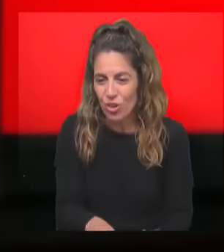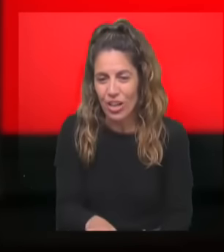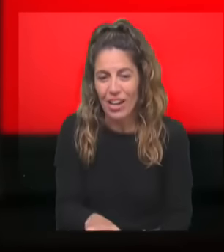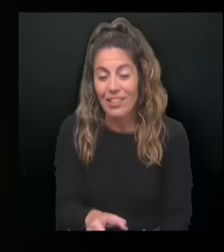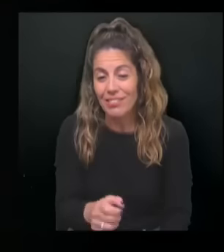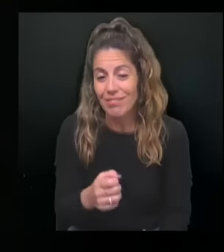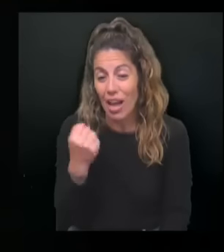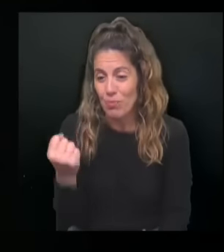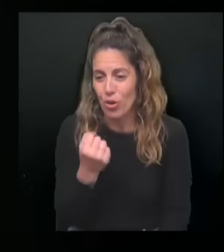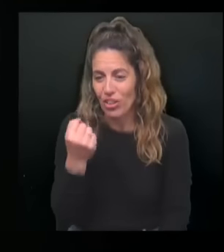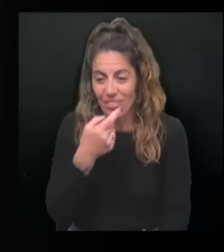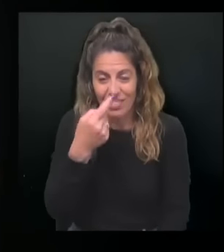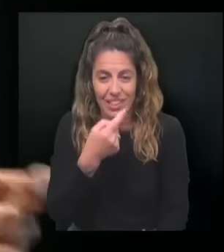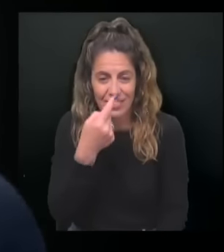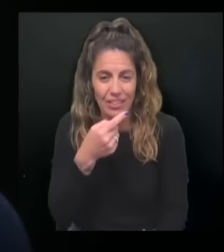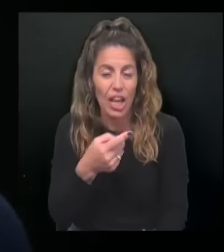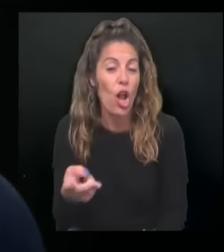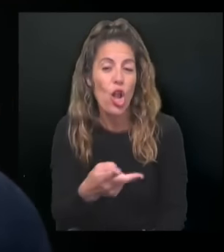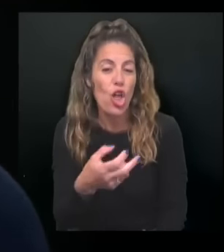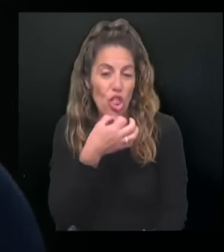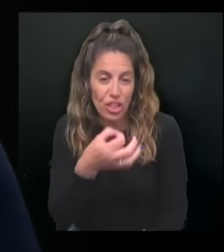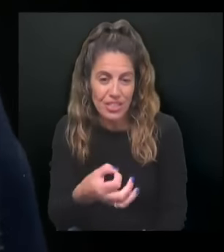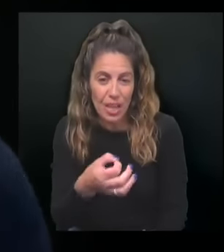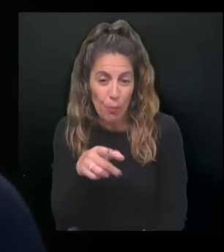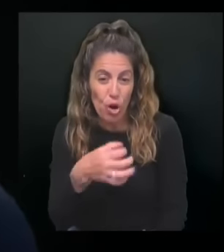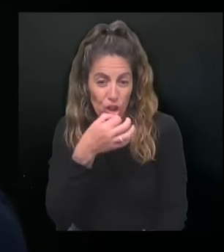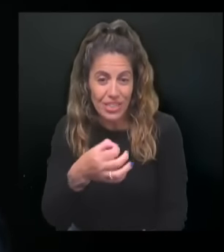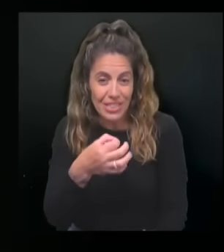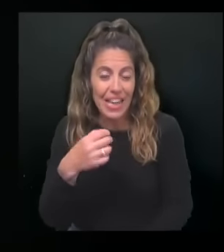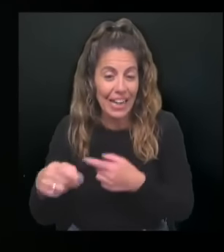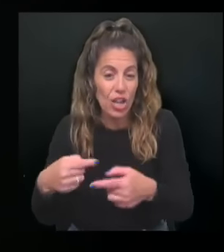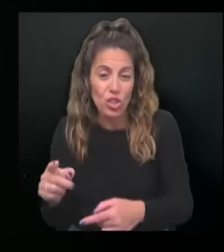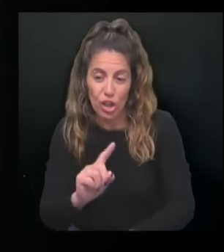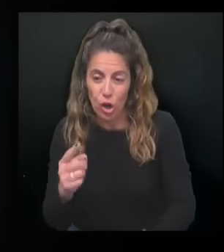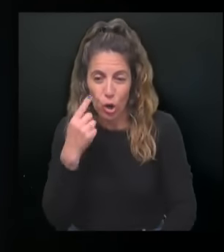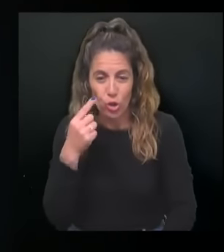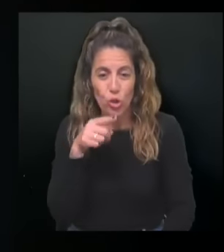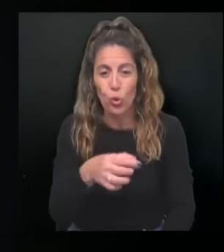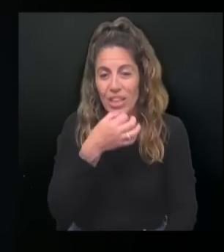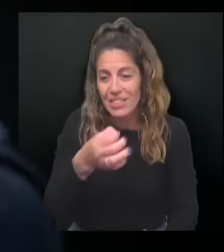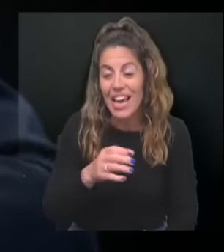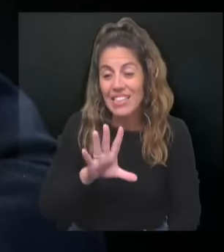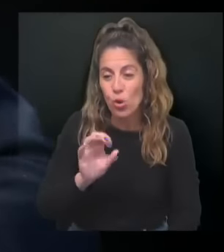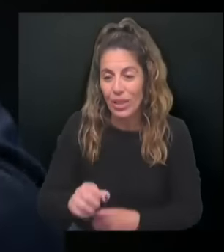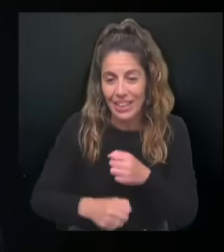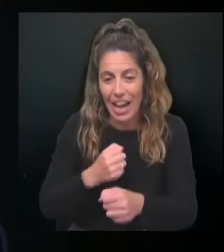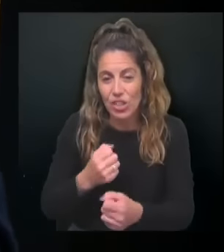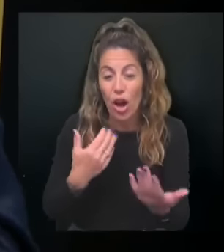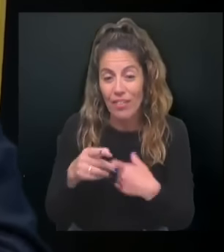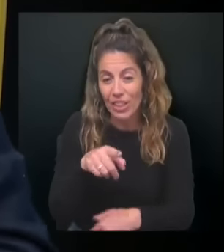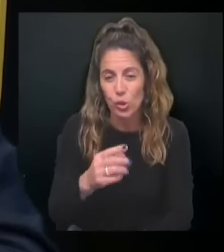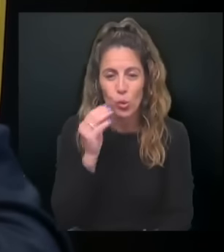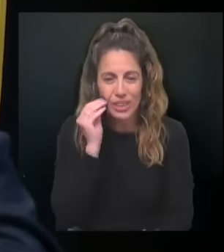¿no? Ustedes decían los dos, vos lo decís generación que no lo conoció, tú decías son 50 años, hablabas de tu nieta,